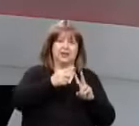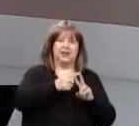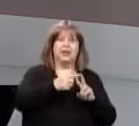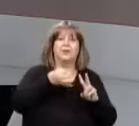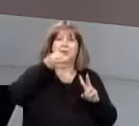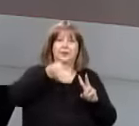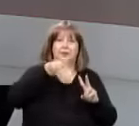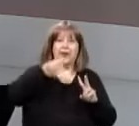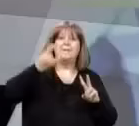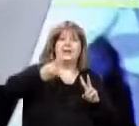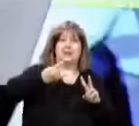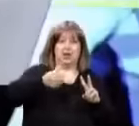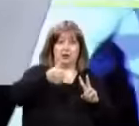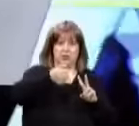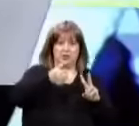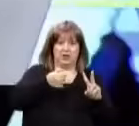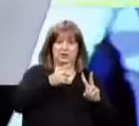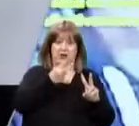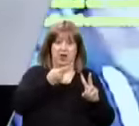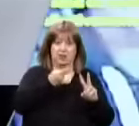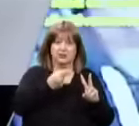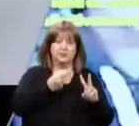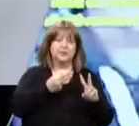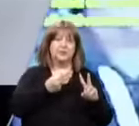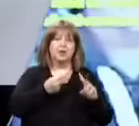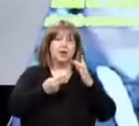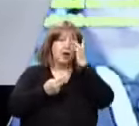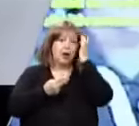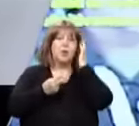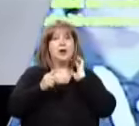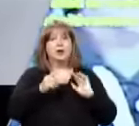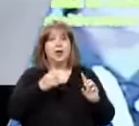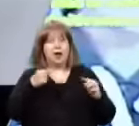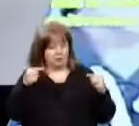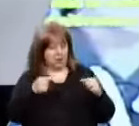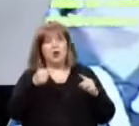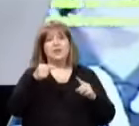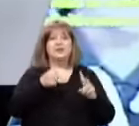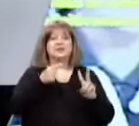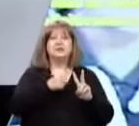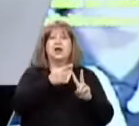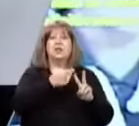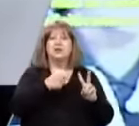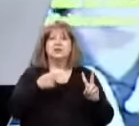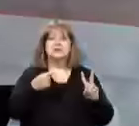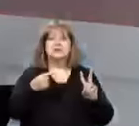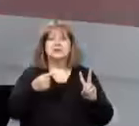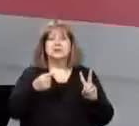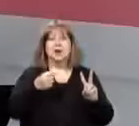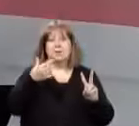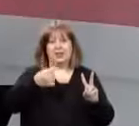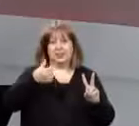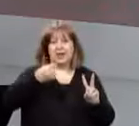Mintieron. Esa es la palabra. Mintieron. Porque más allá de que pudo haber una contradicción, mintieron en lo que ellas estaban diciendo, porque